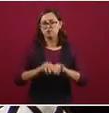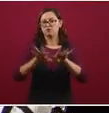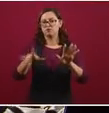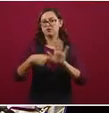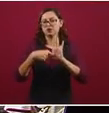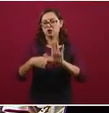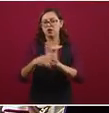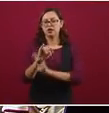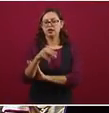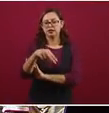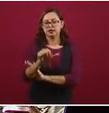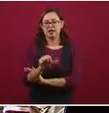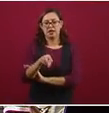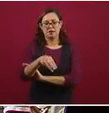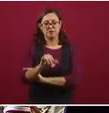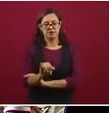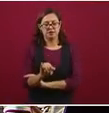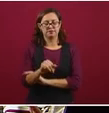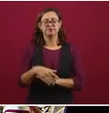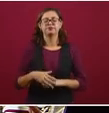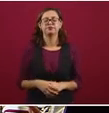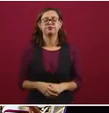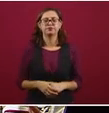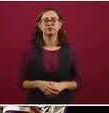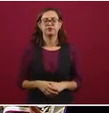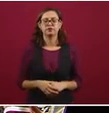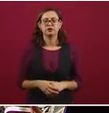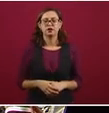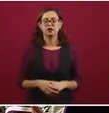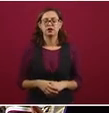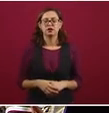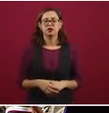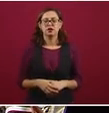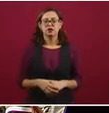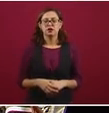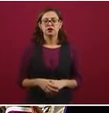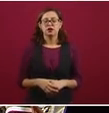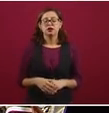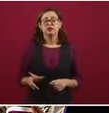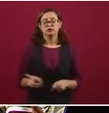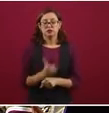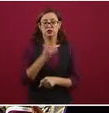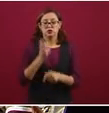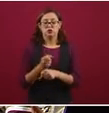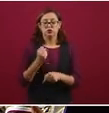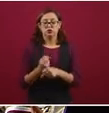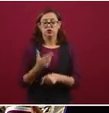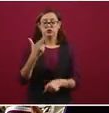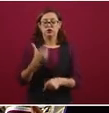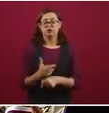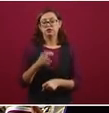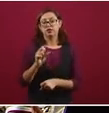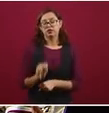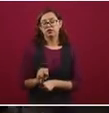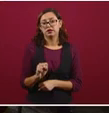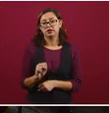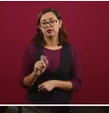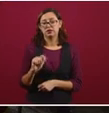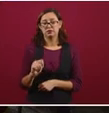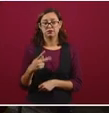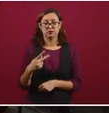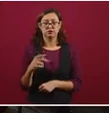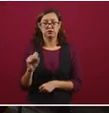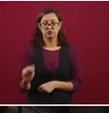Enseguida les refiero que al mando del subsecretario del Trabajo, Horacio Duarte, aquí presente también,